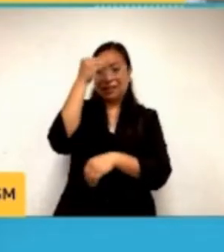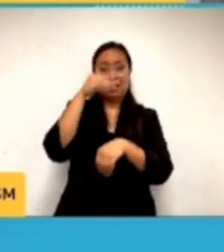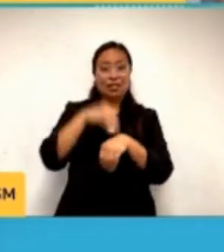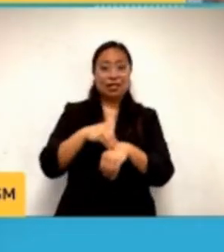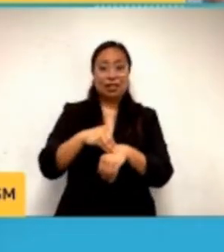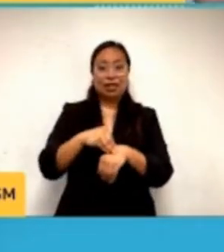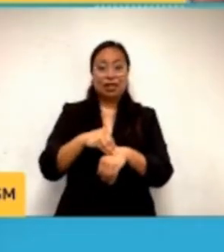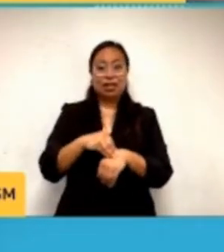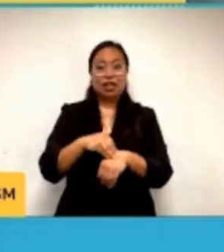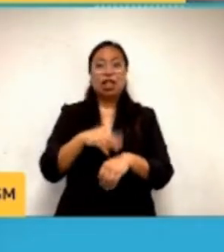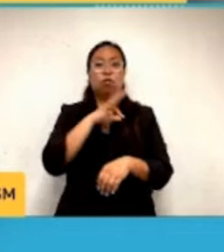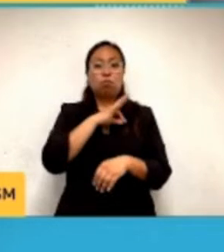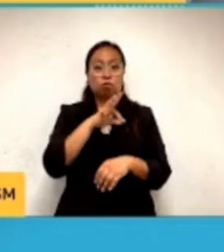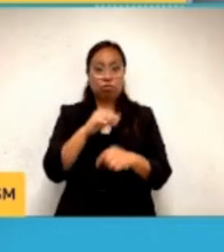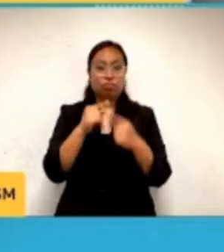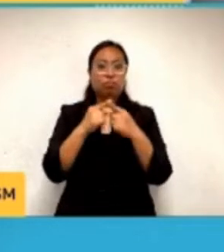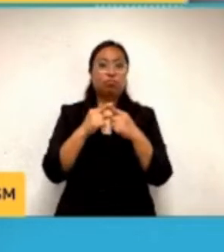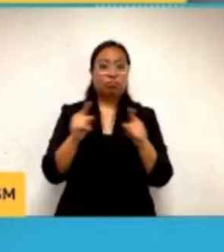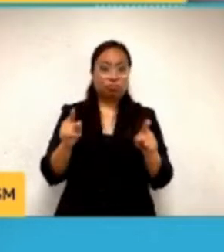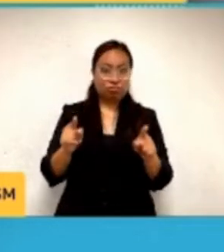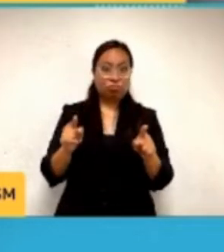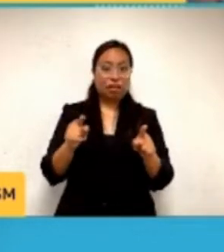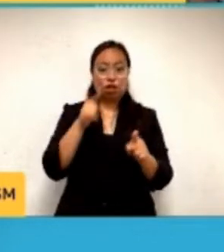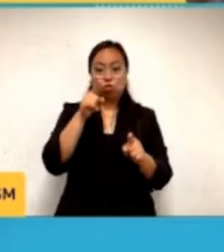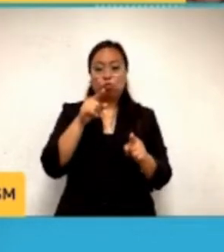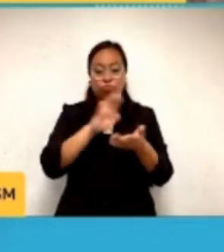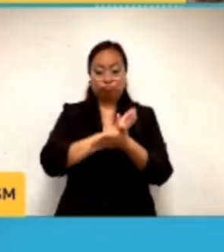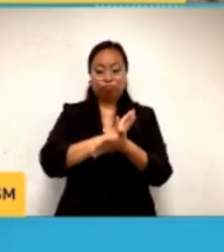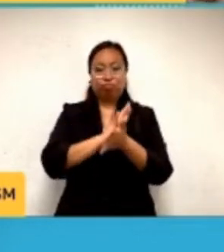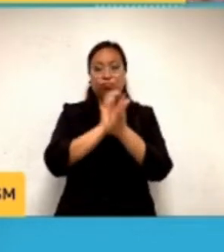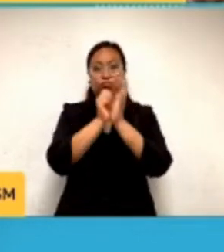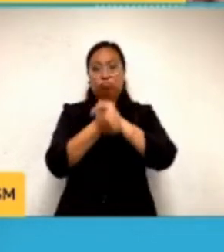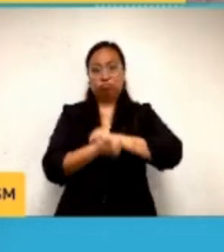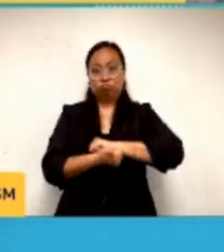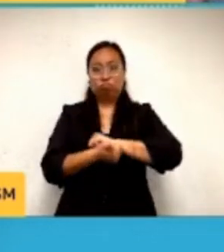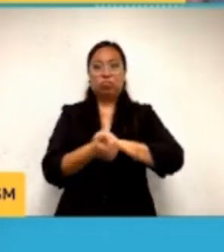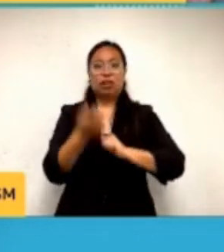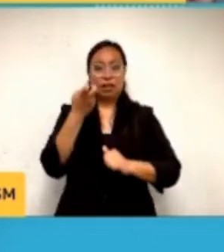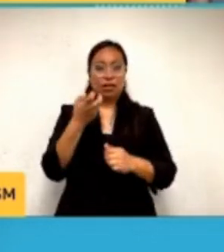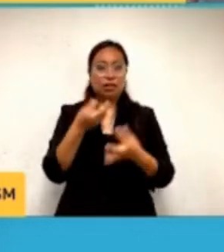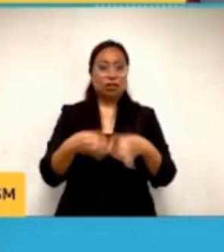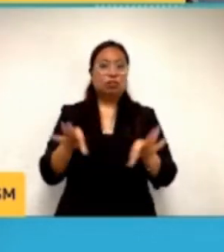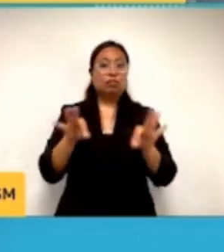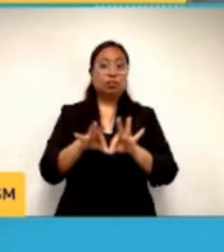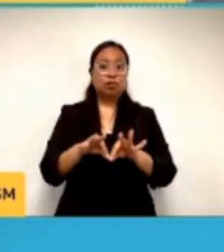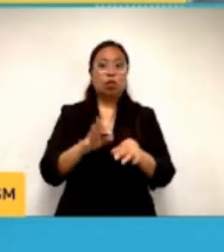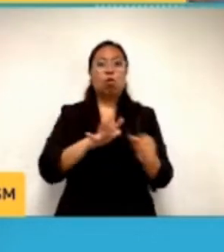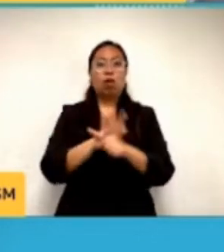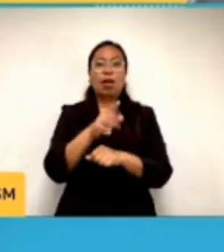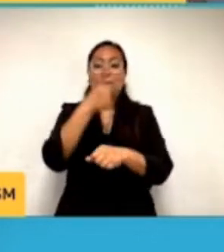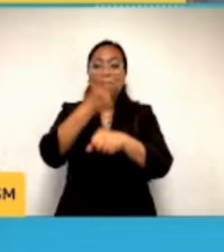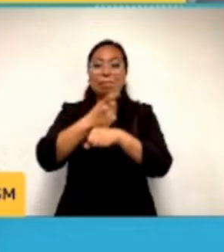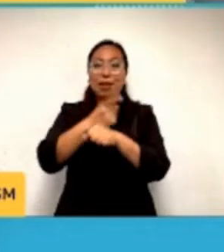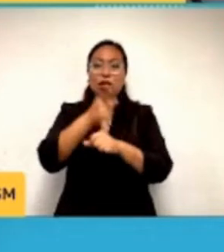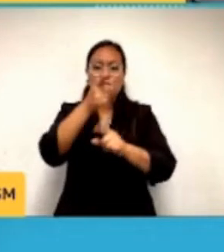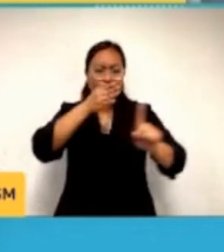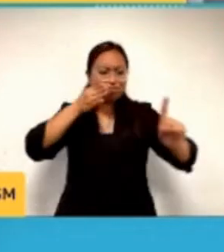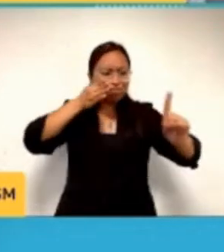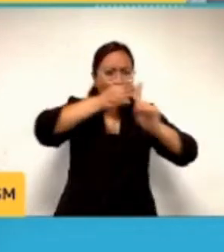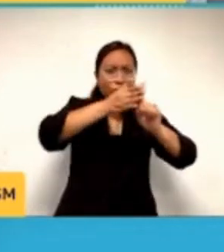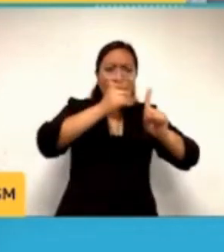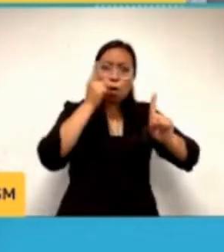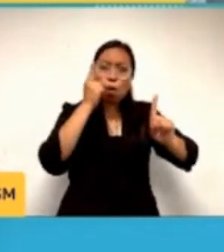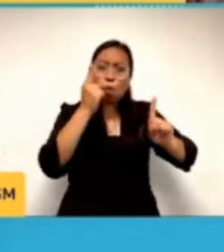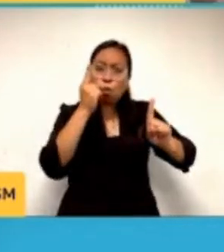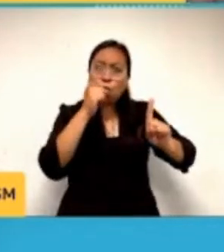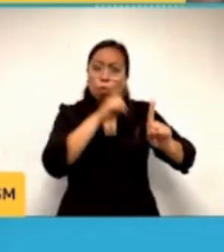pueden hacer mucha diferencia a la hora de generar este capital social. El primero tiene que ver con enfocarte en un propósito, que es lo